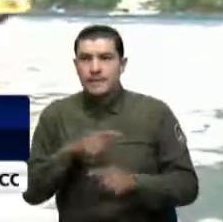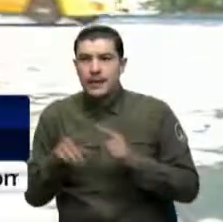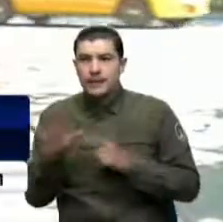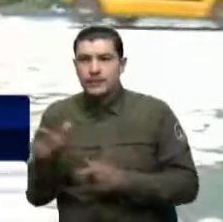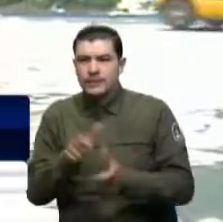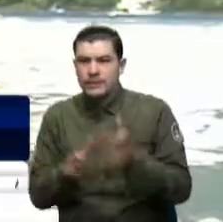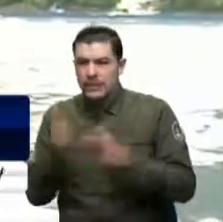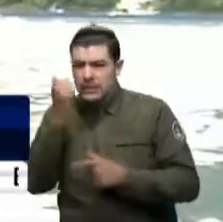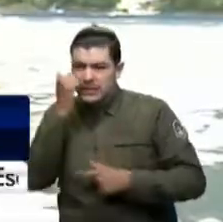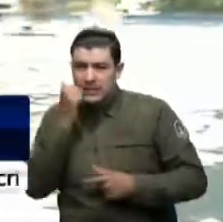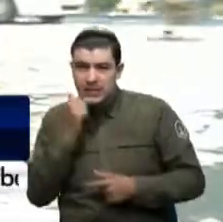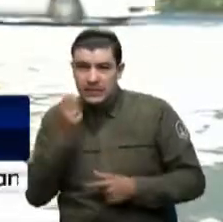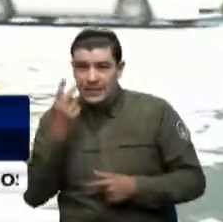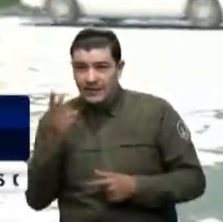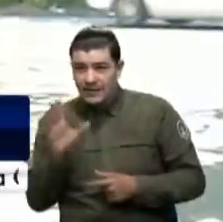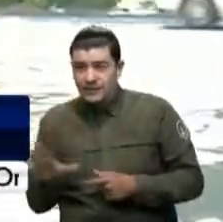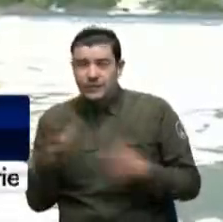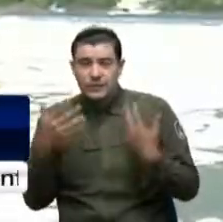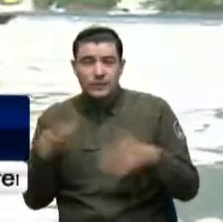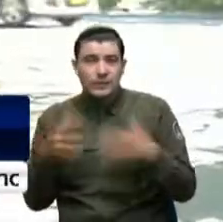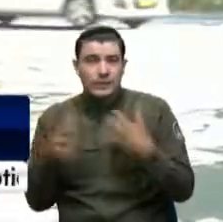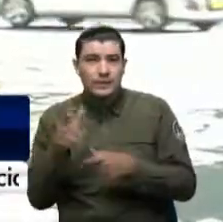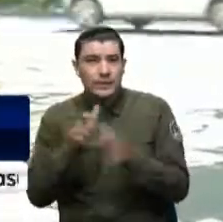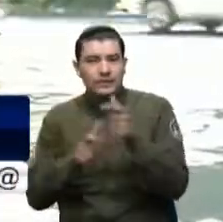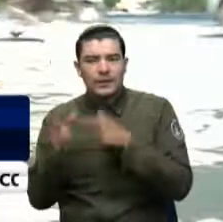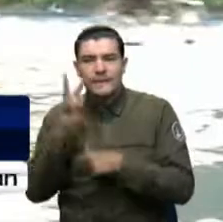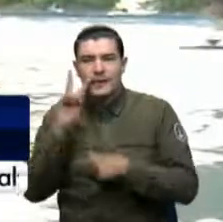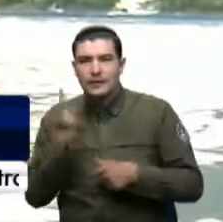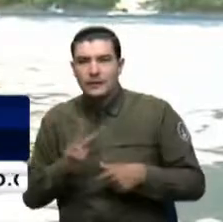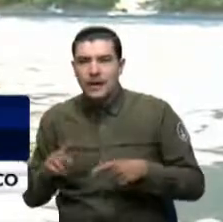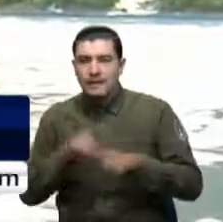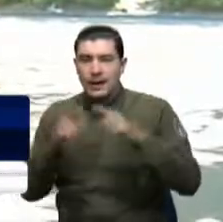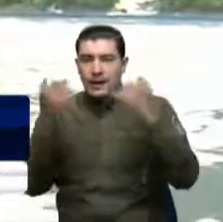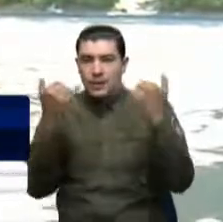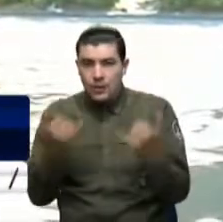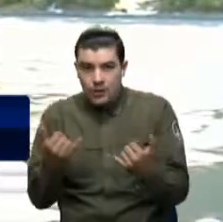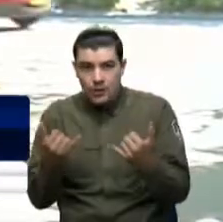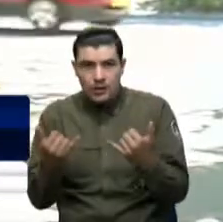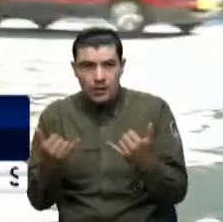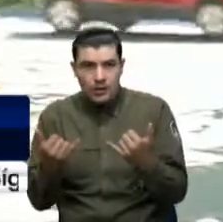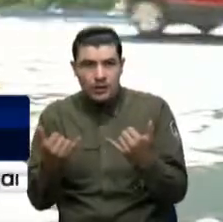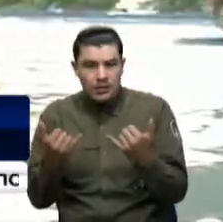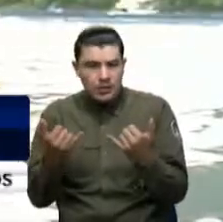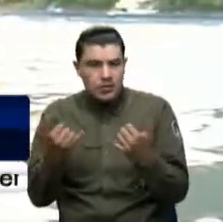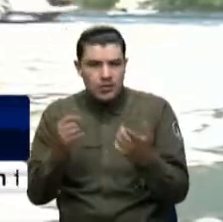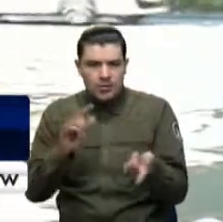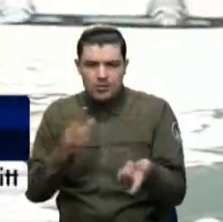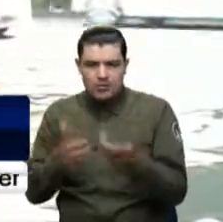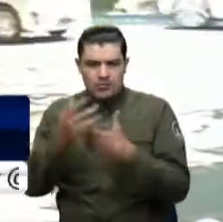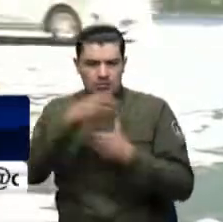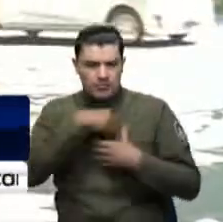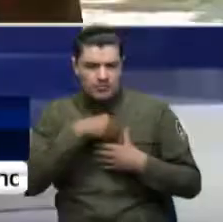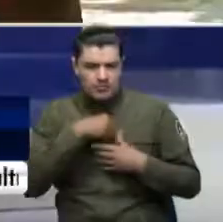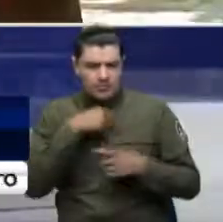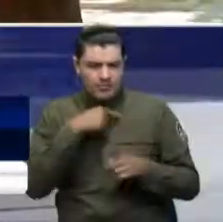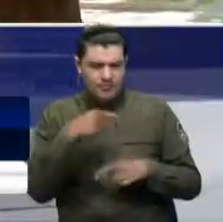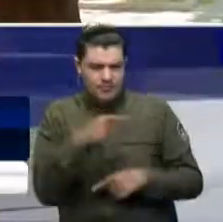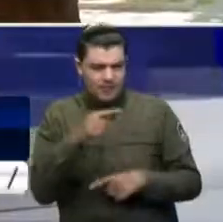que los embarga, que se les refleja, pues el venezolano hoy tiende a convertir